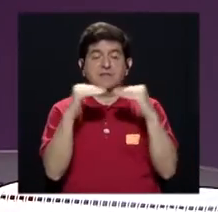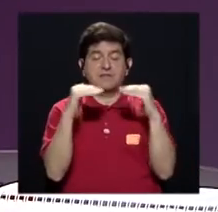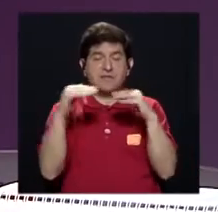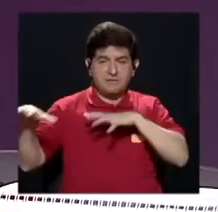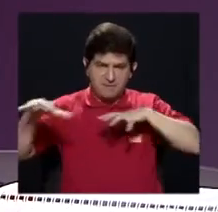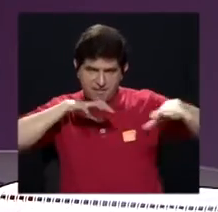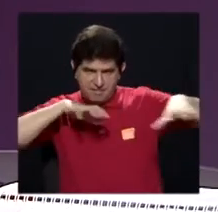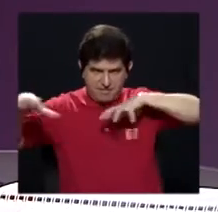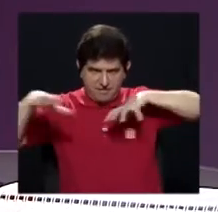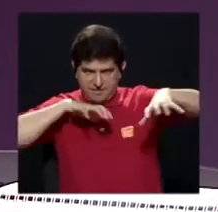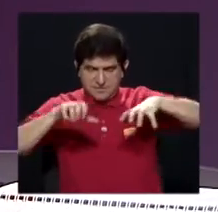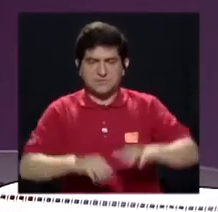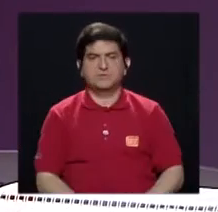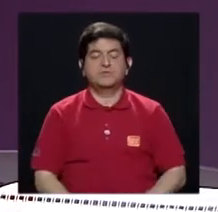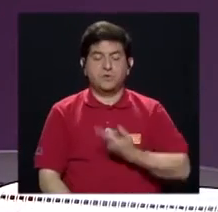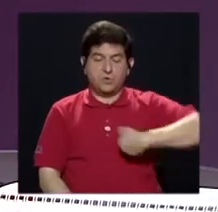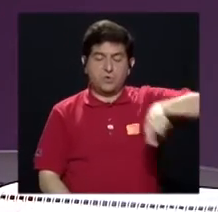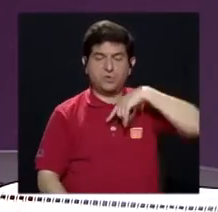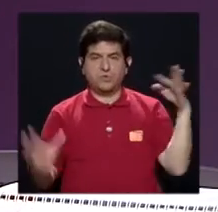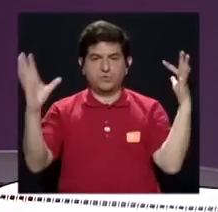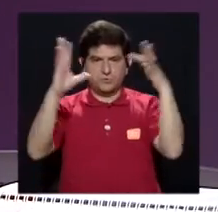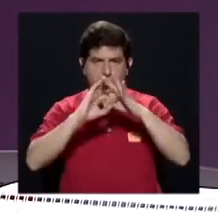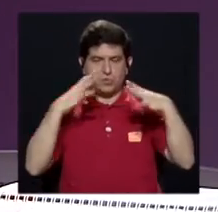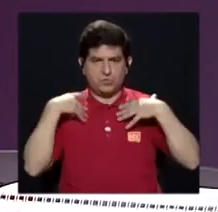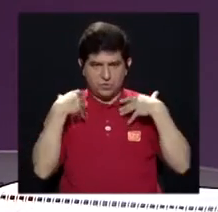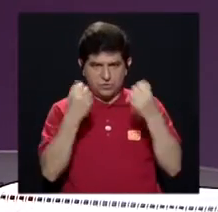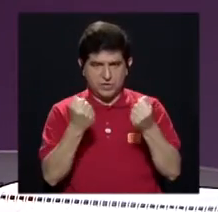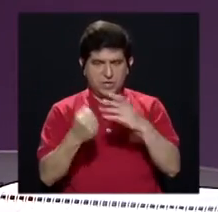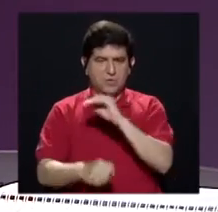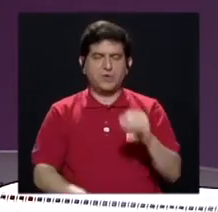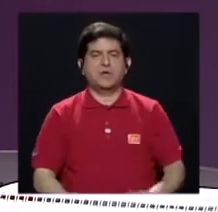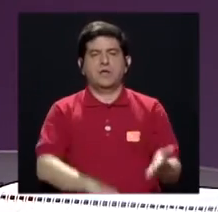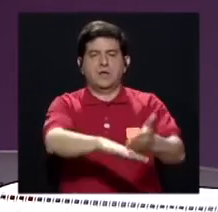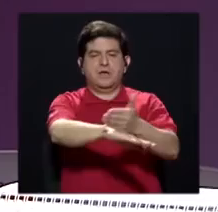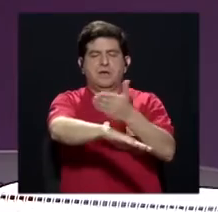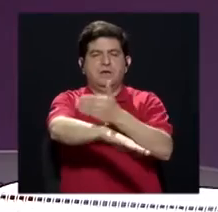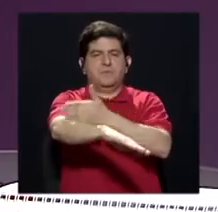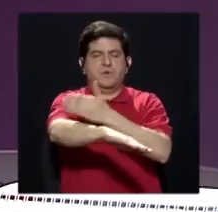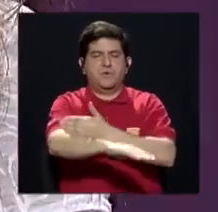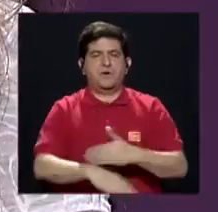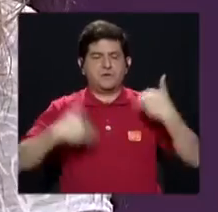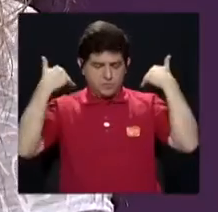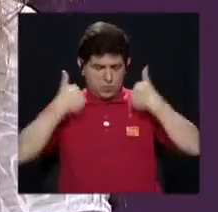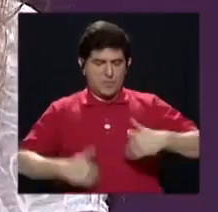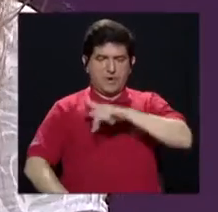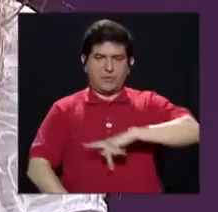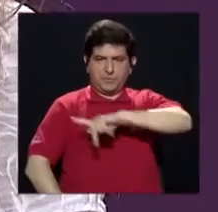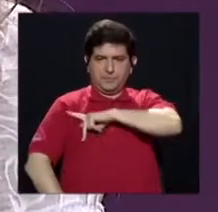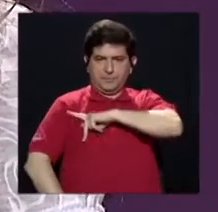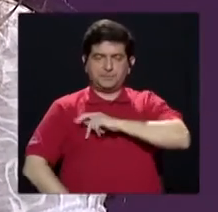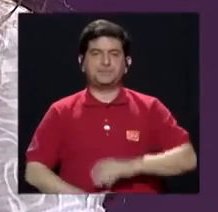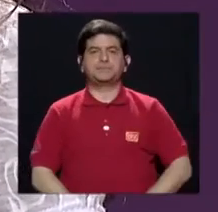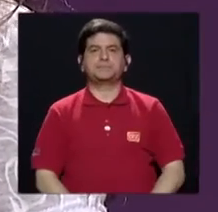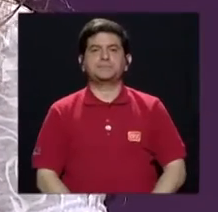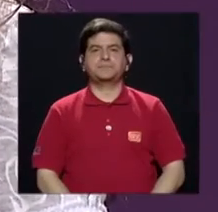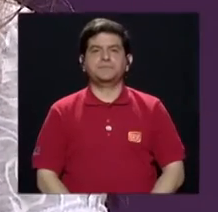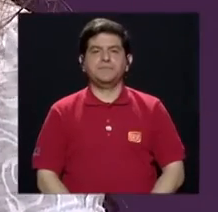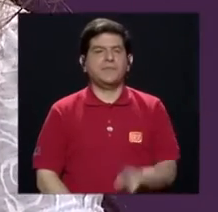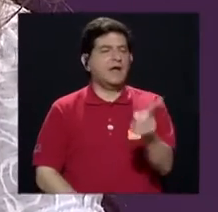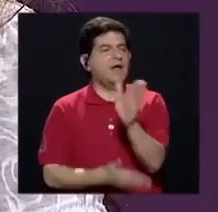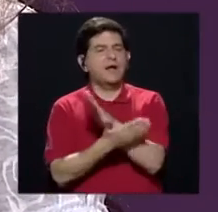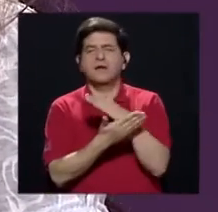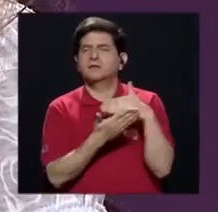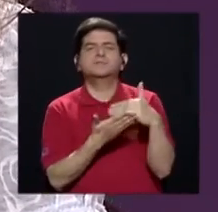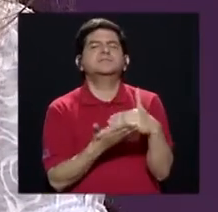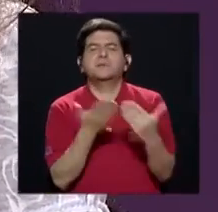de... Nosotros articulamos el tema de salud con crecimiento humano, crecimiento personal. ¿Cómo sería esta parte